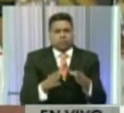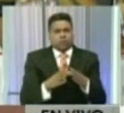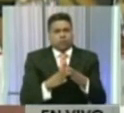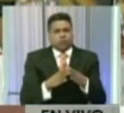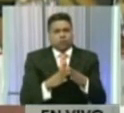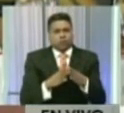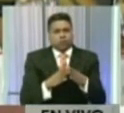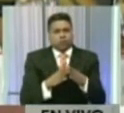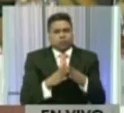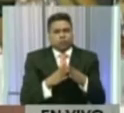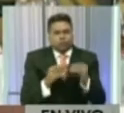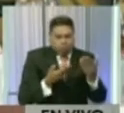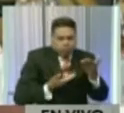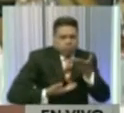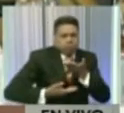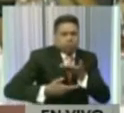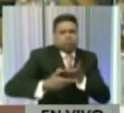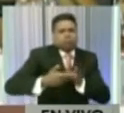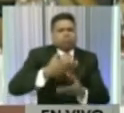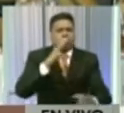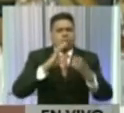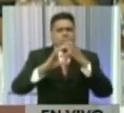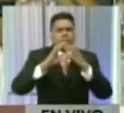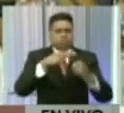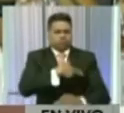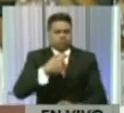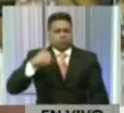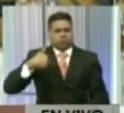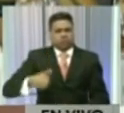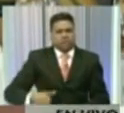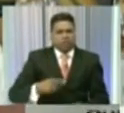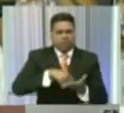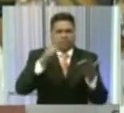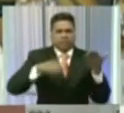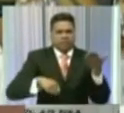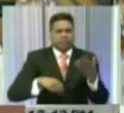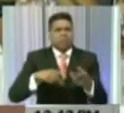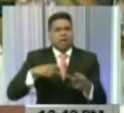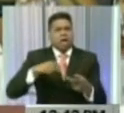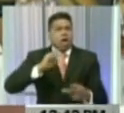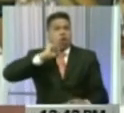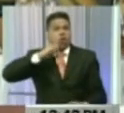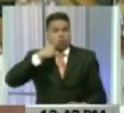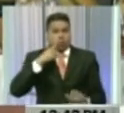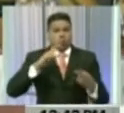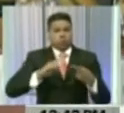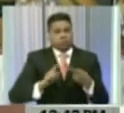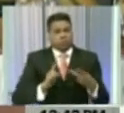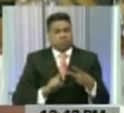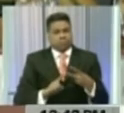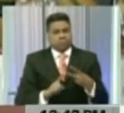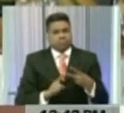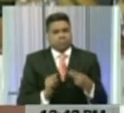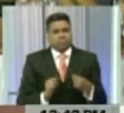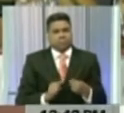relaciones bilaterales que estableció con China, con Rusia. Tenemos que agradecer el surgimiento de las